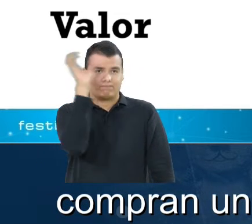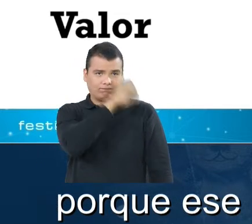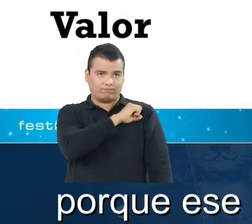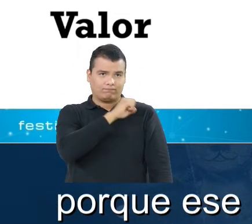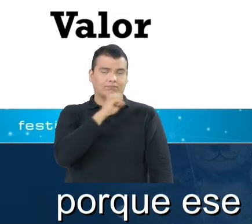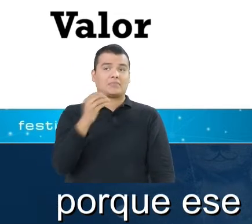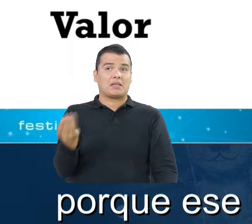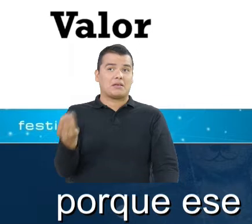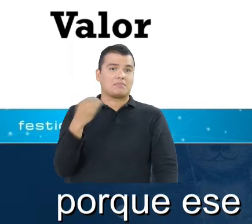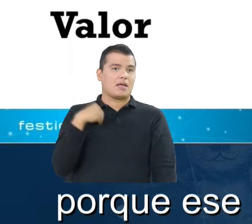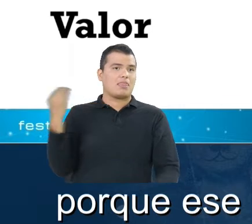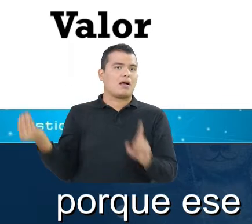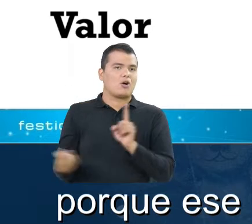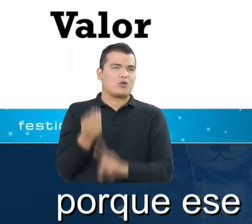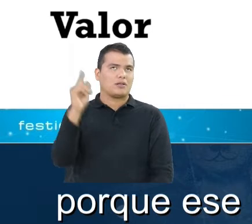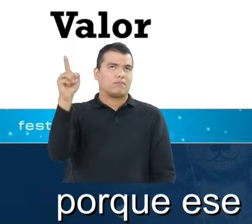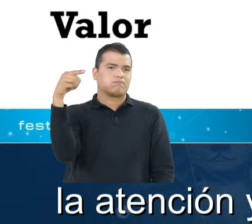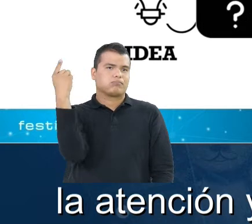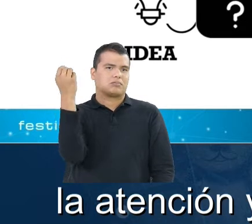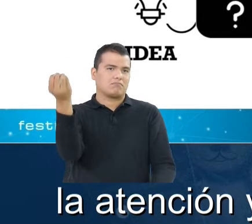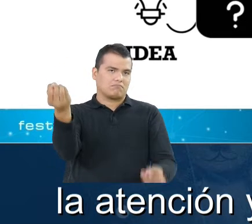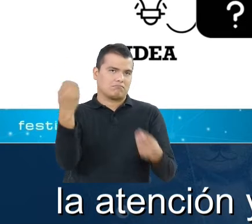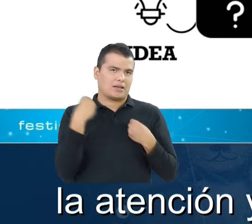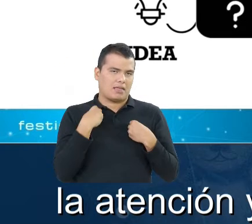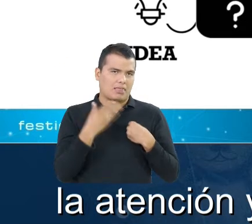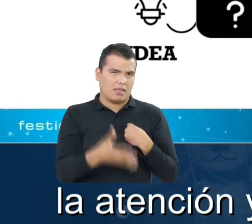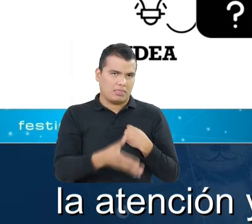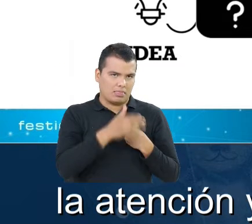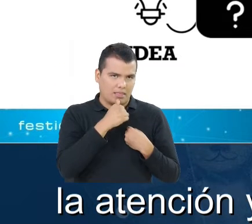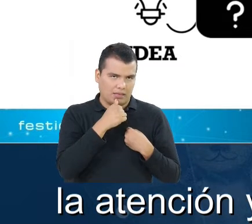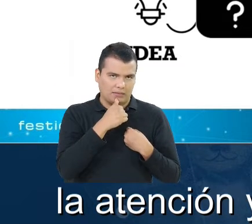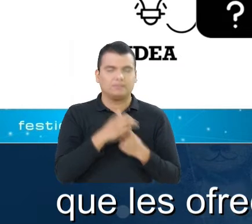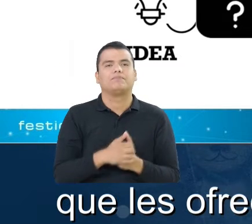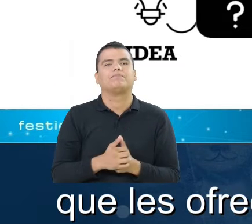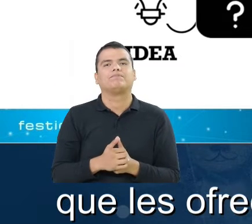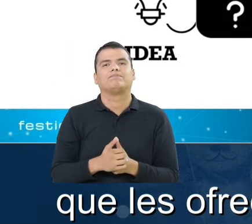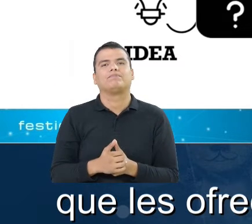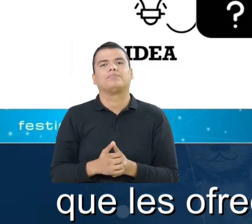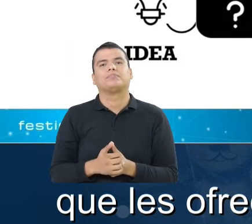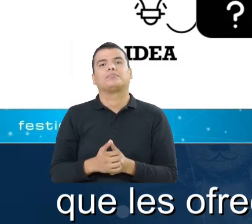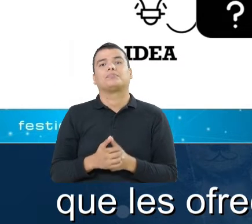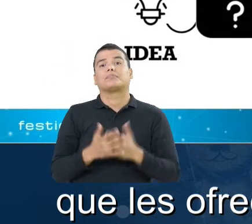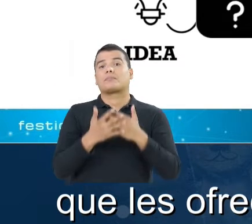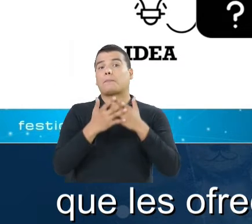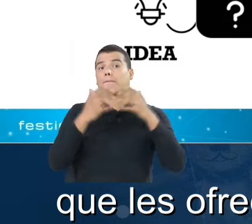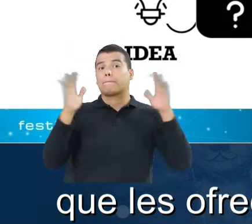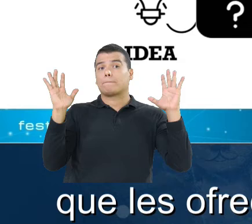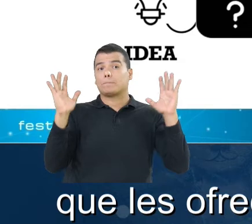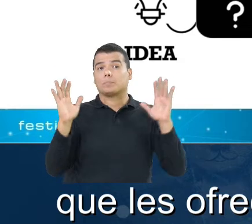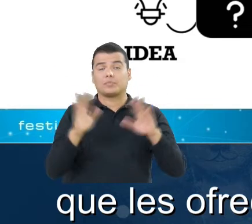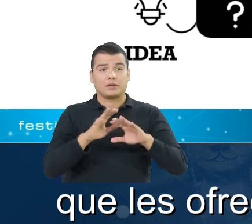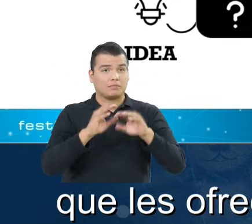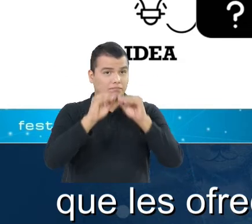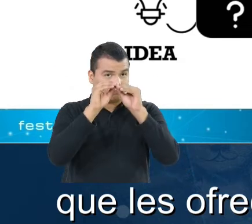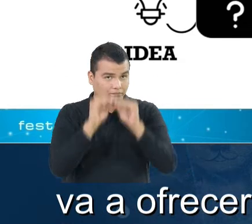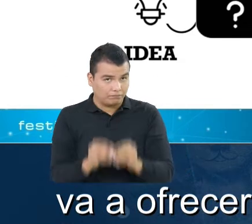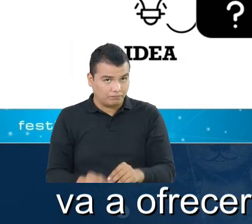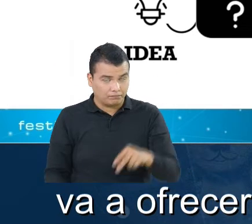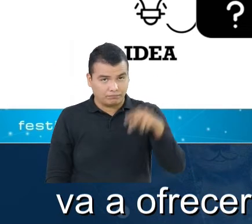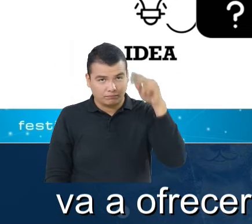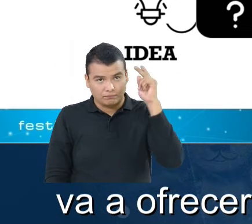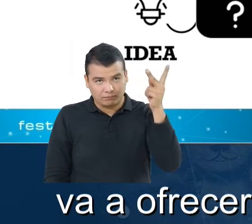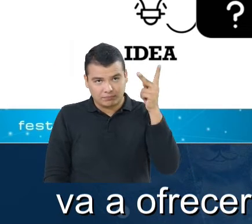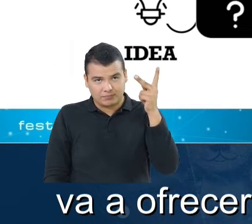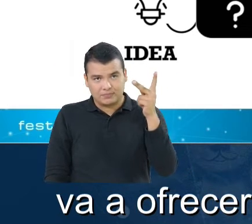ofrece algo que ningún otro lo va a ofrecer para ustedes? ¿Ok? Así es que van a construir un segundo producto. Nuevamente les estoy